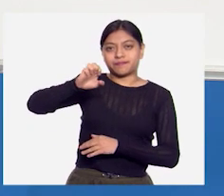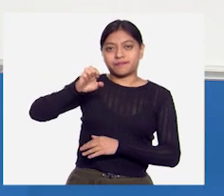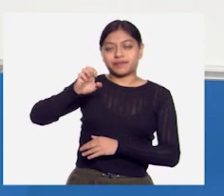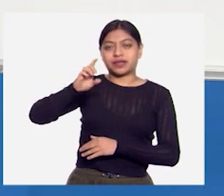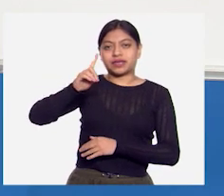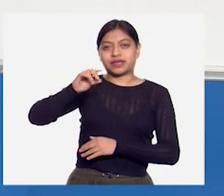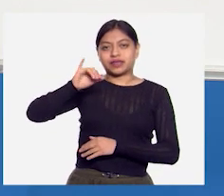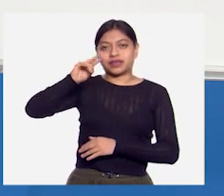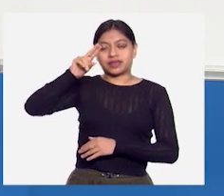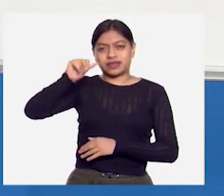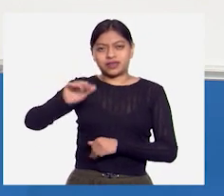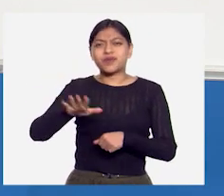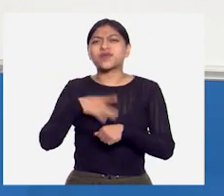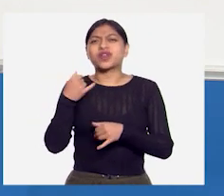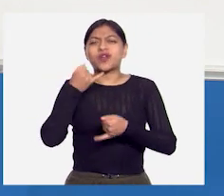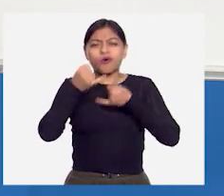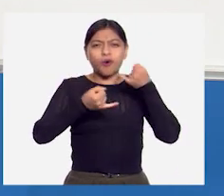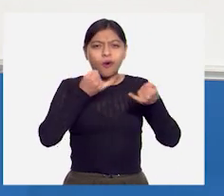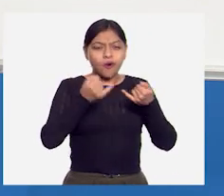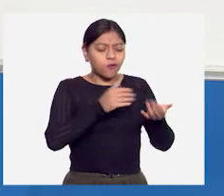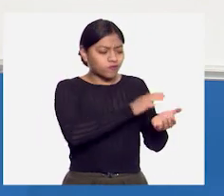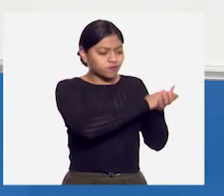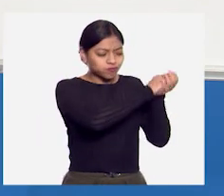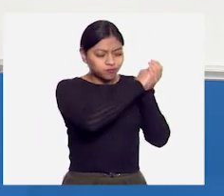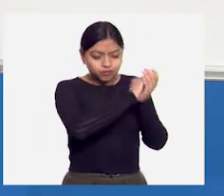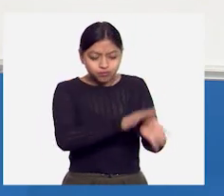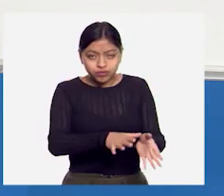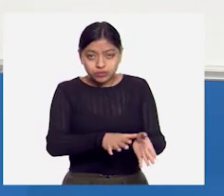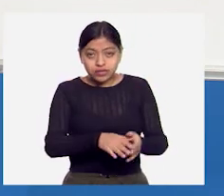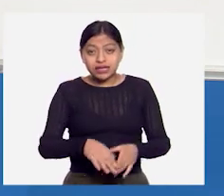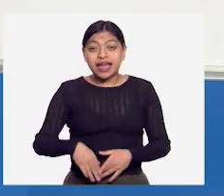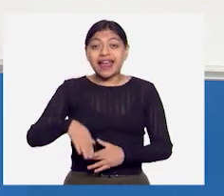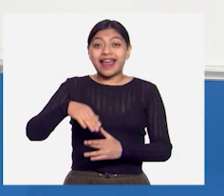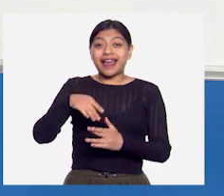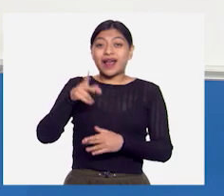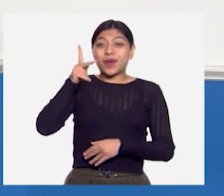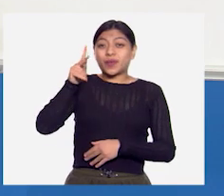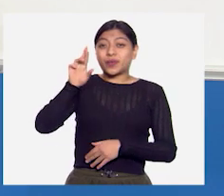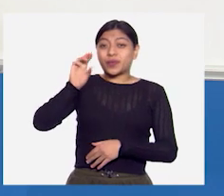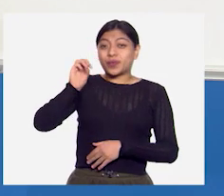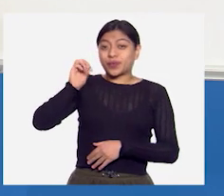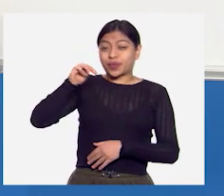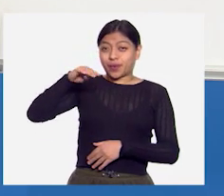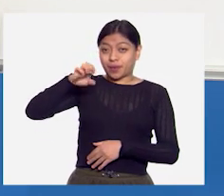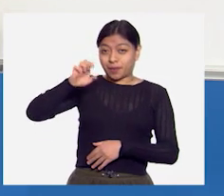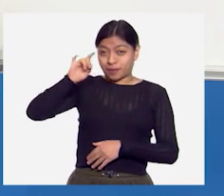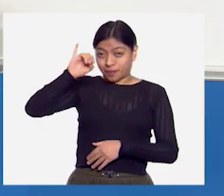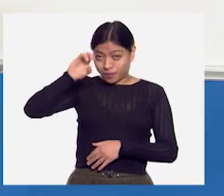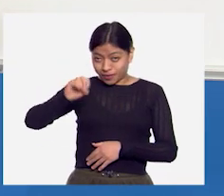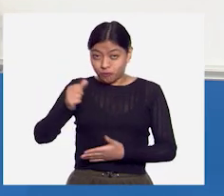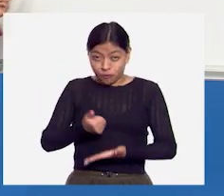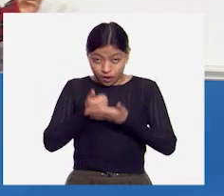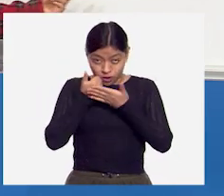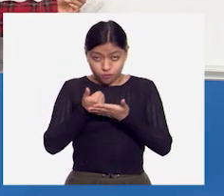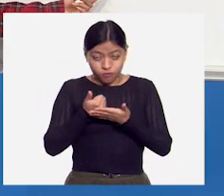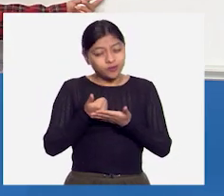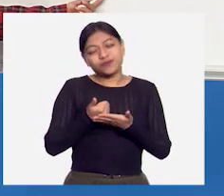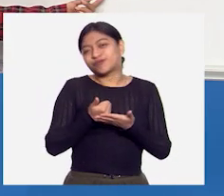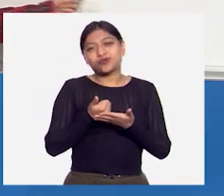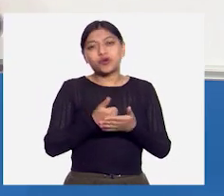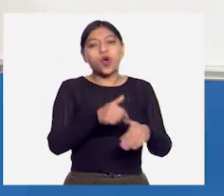contexto del juego con dados, la media aritmética no es muy conveniente, porque son